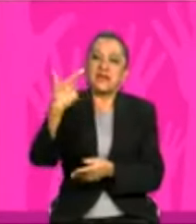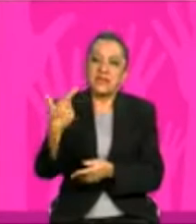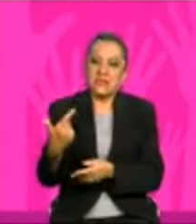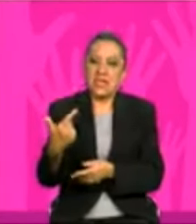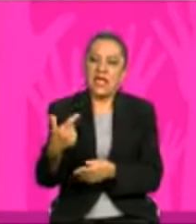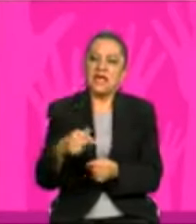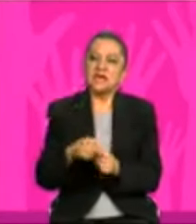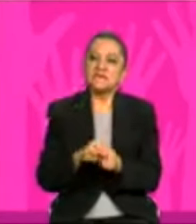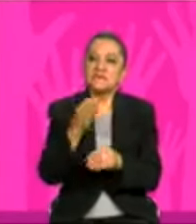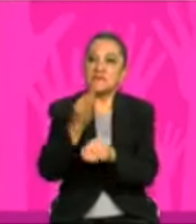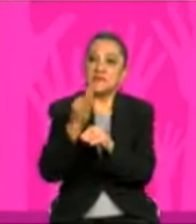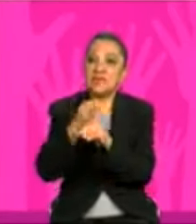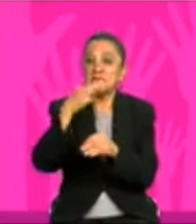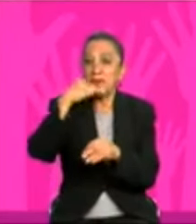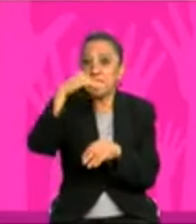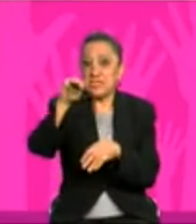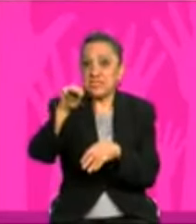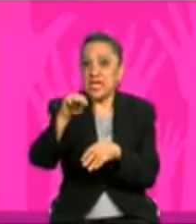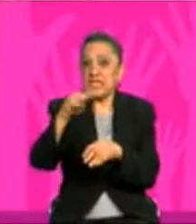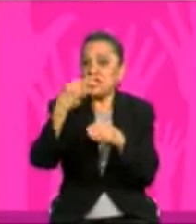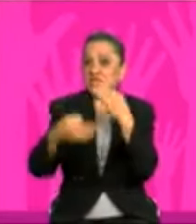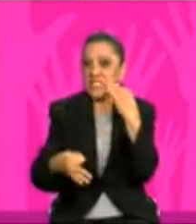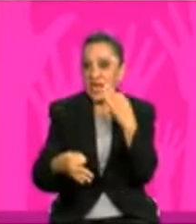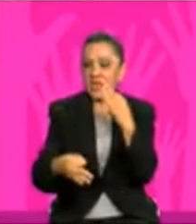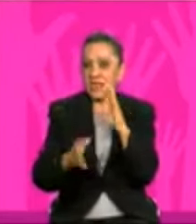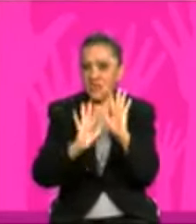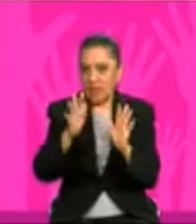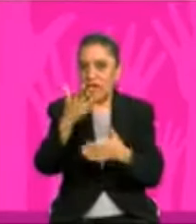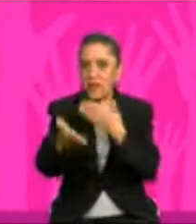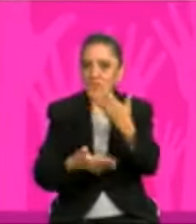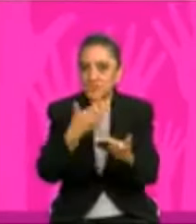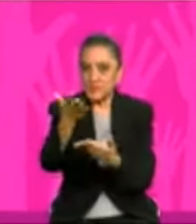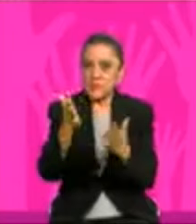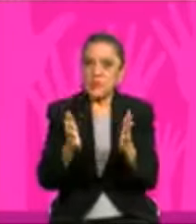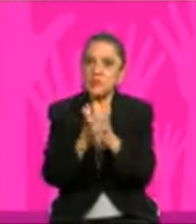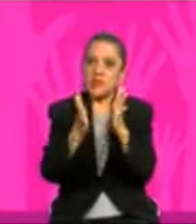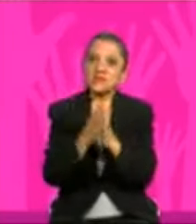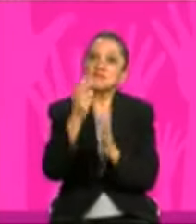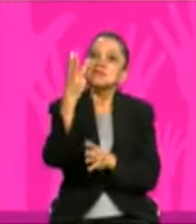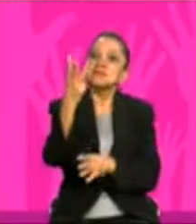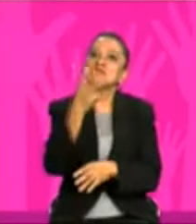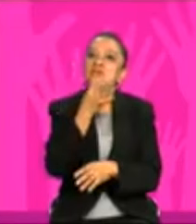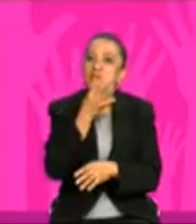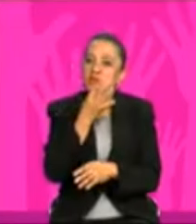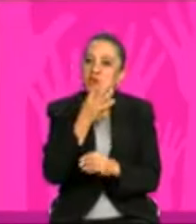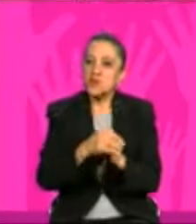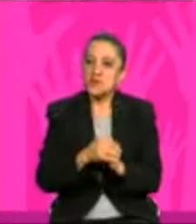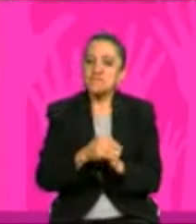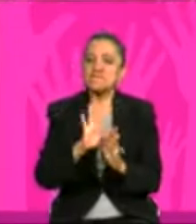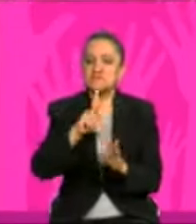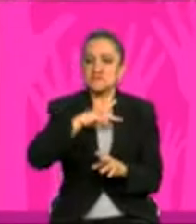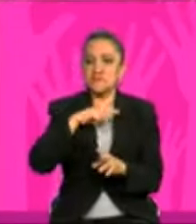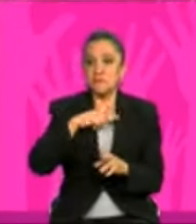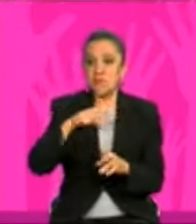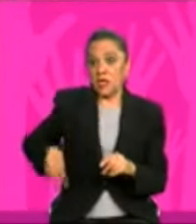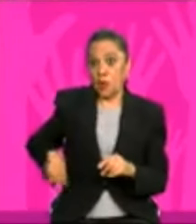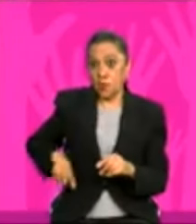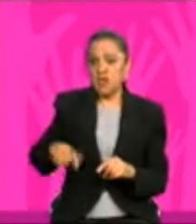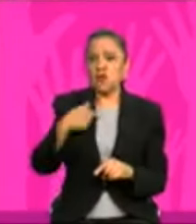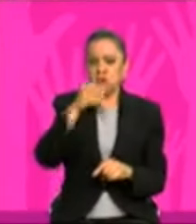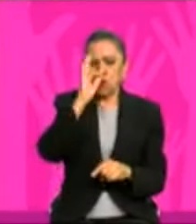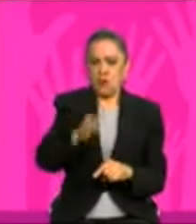Sarabia en este mensaje final. Adelante, candidata, con su tiempo de participación de 3 minutos. En mi gobierno yo